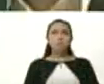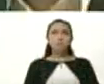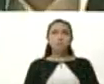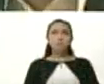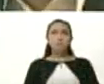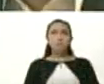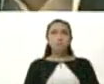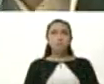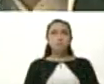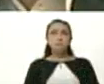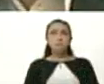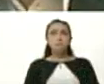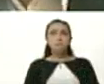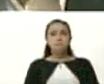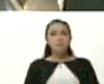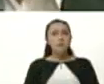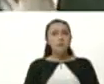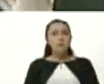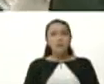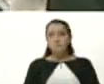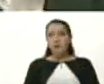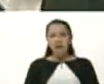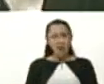Que nadie escucha considerandos.